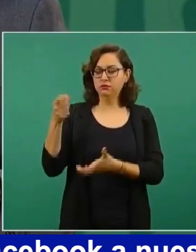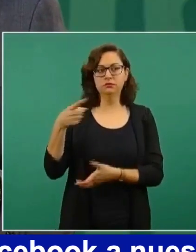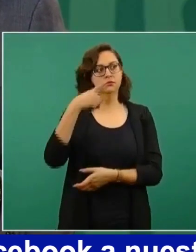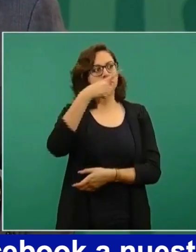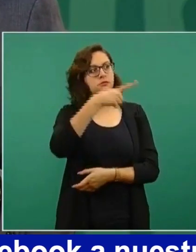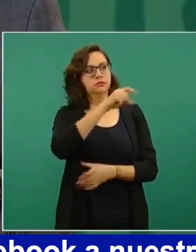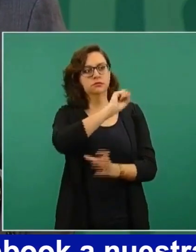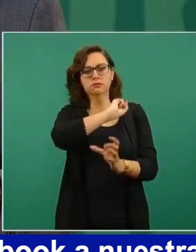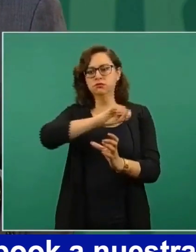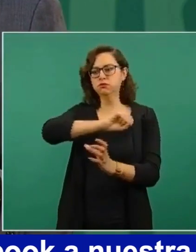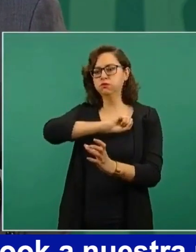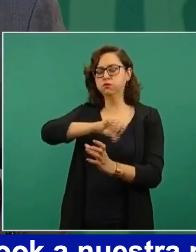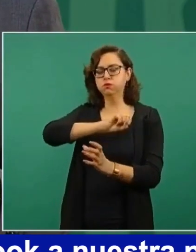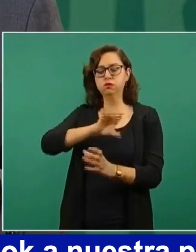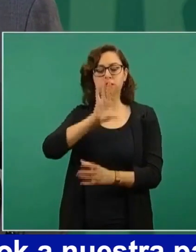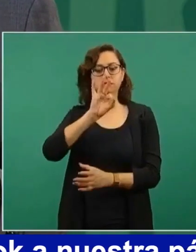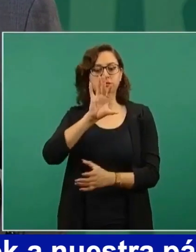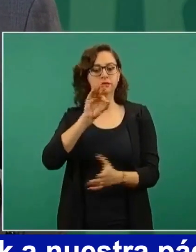40.600 millones de dólares.